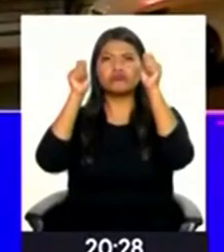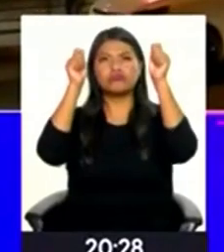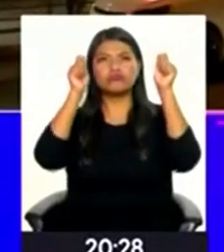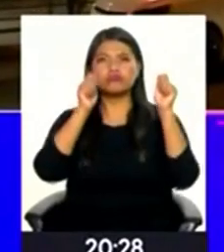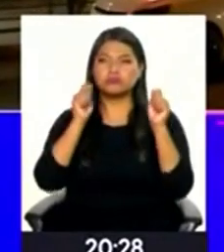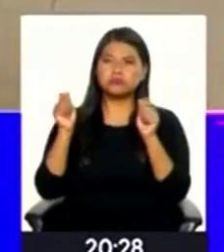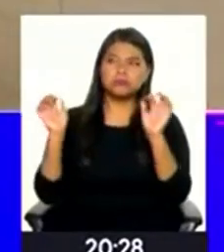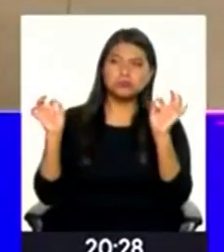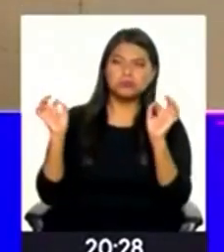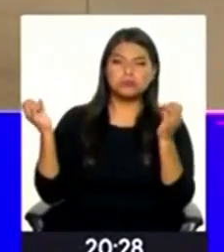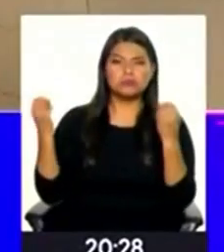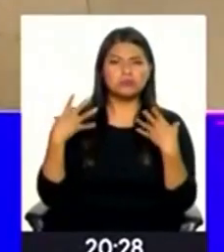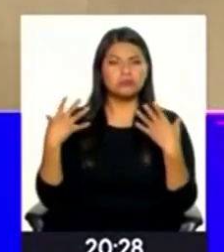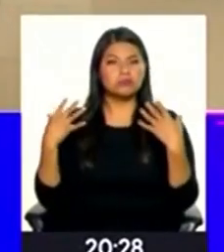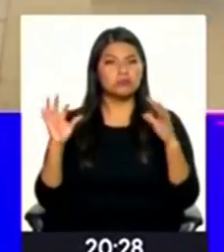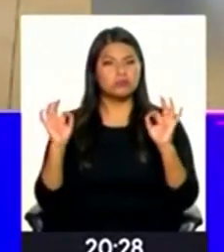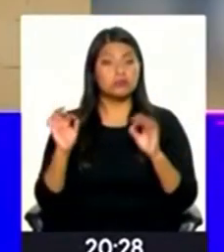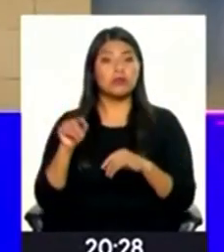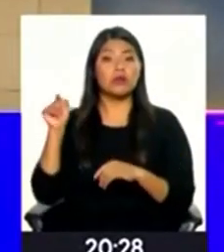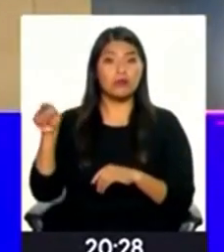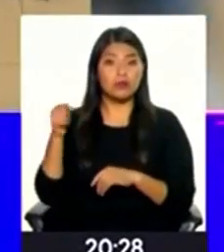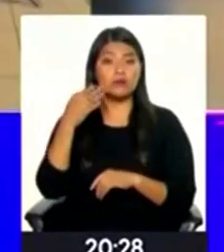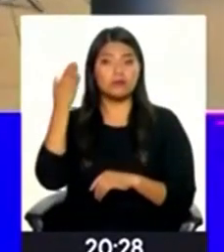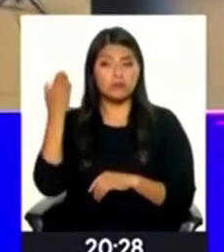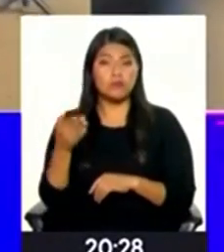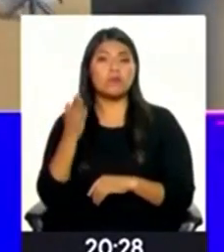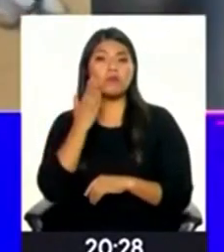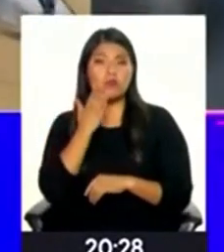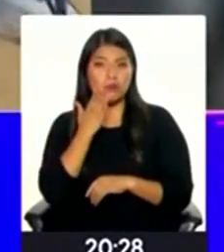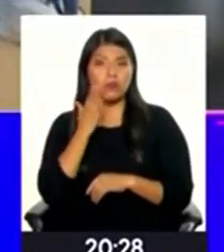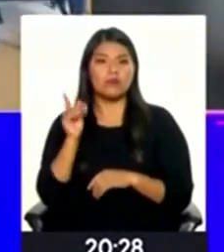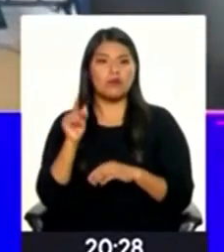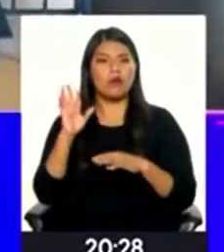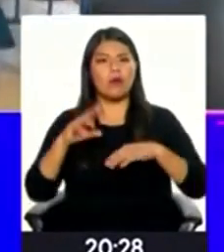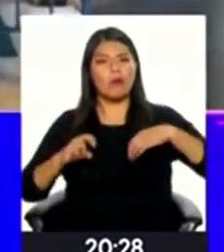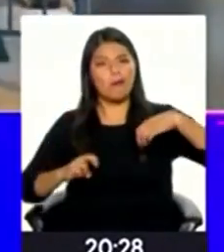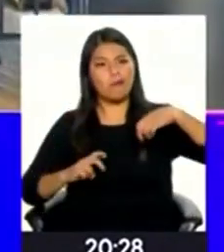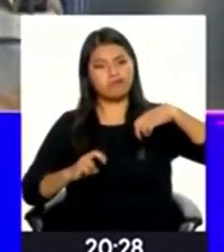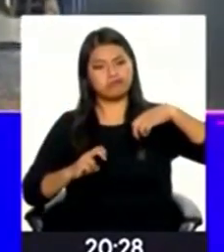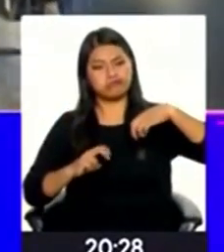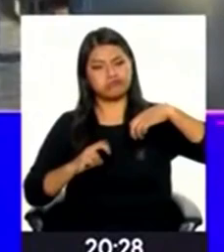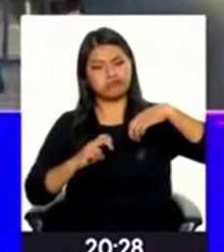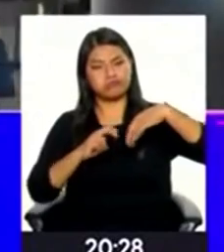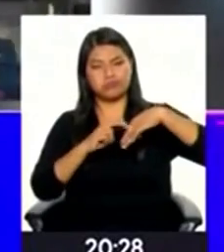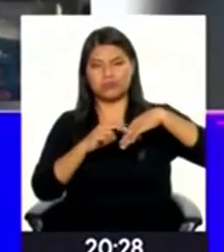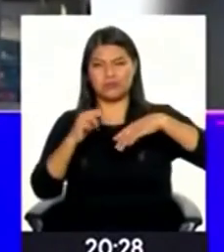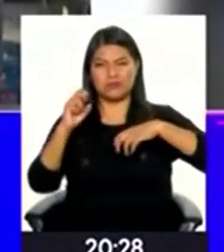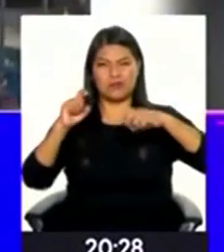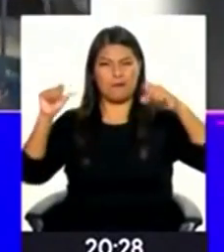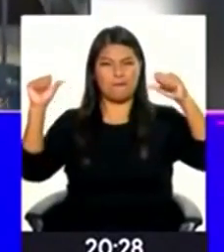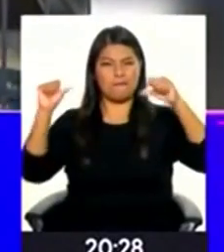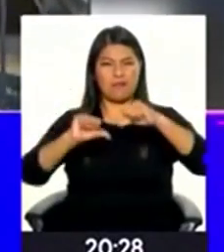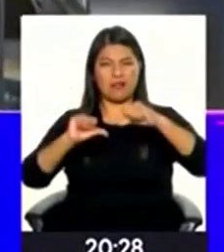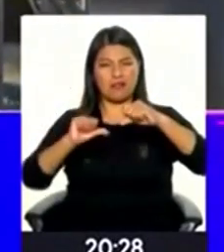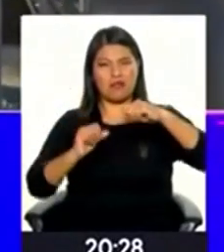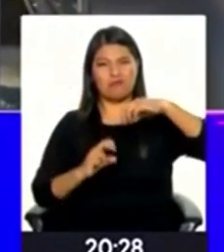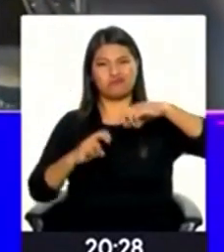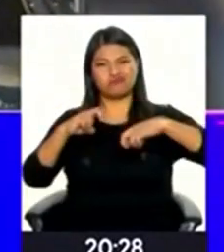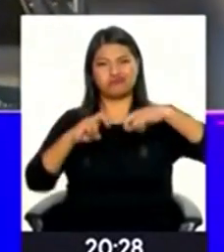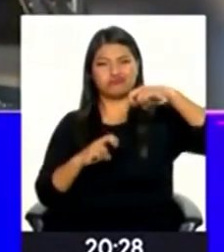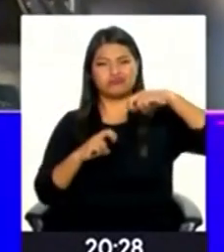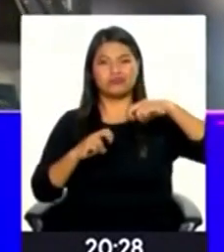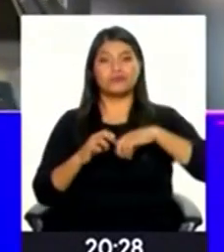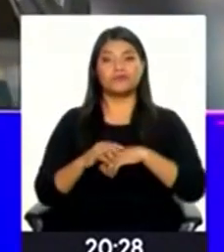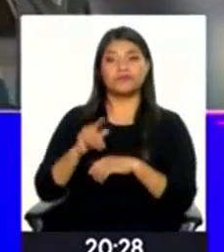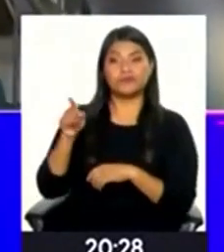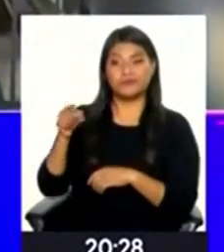pueda evitar esta tragedia, porque ella afirma que las escaleras habrían estado en mal estado. Es así,